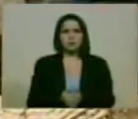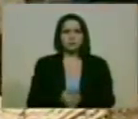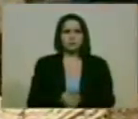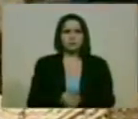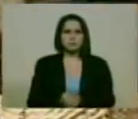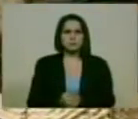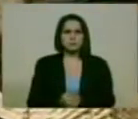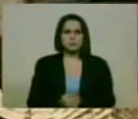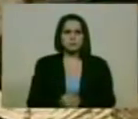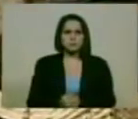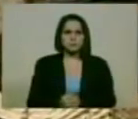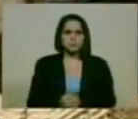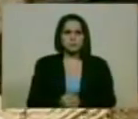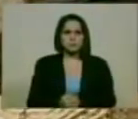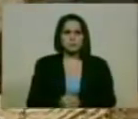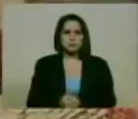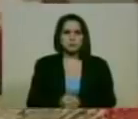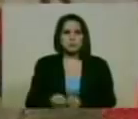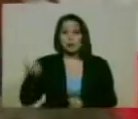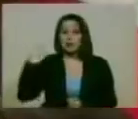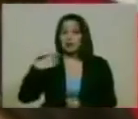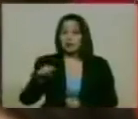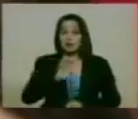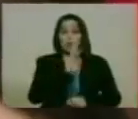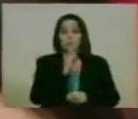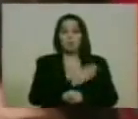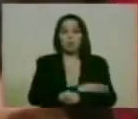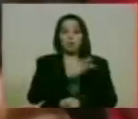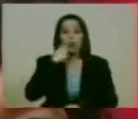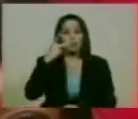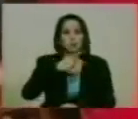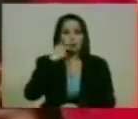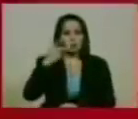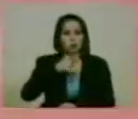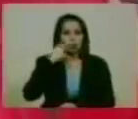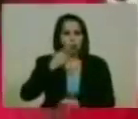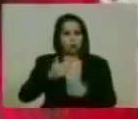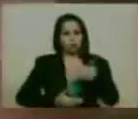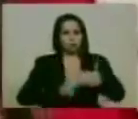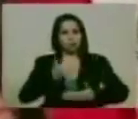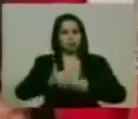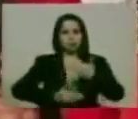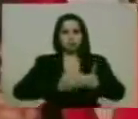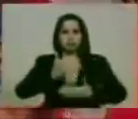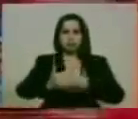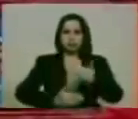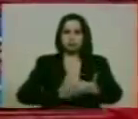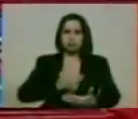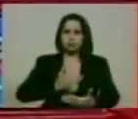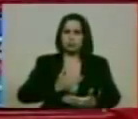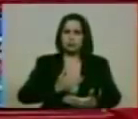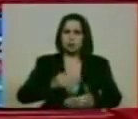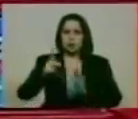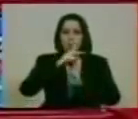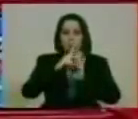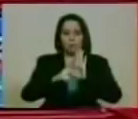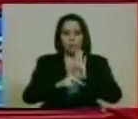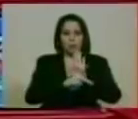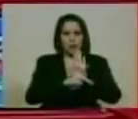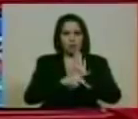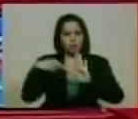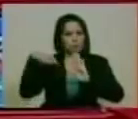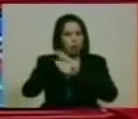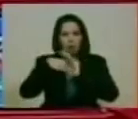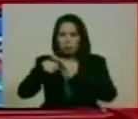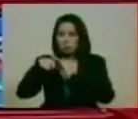Sí. Tenemos el poder político para avanzar en un plan profundo